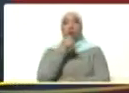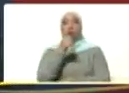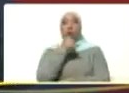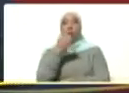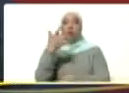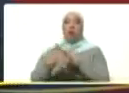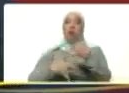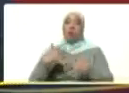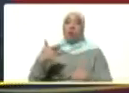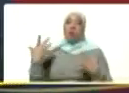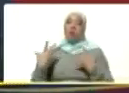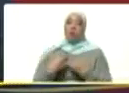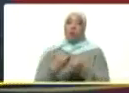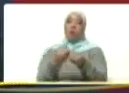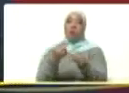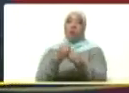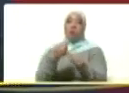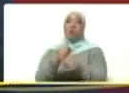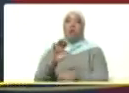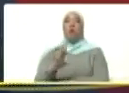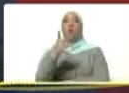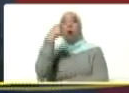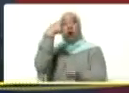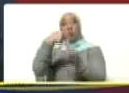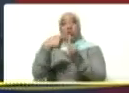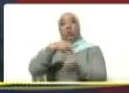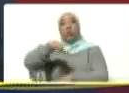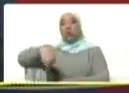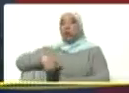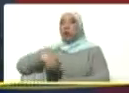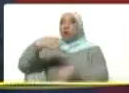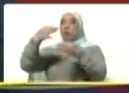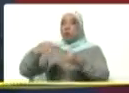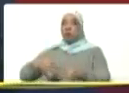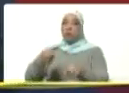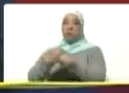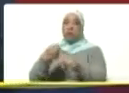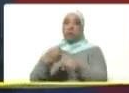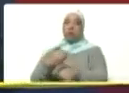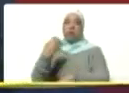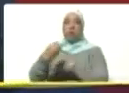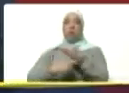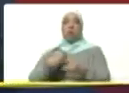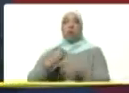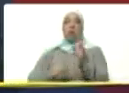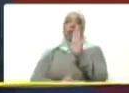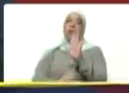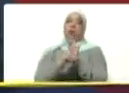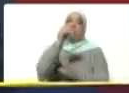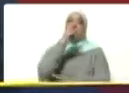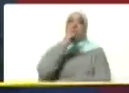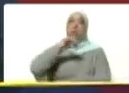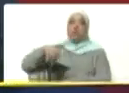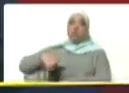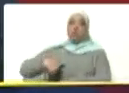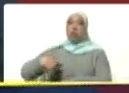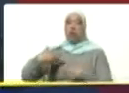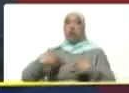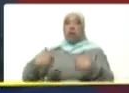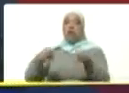acciones conjuntas con impacto positivo en nuestros pueblos, como las desarrolladas en materia de la